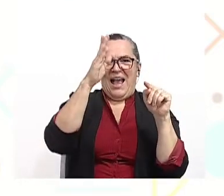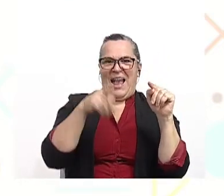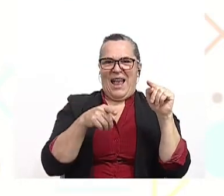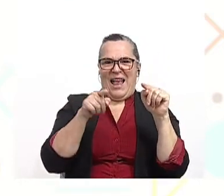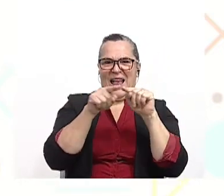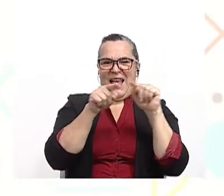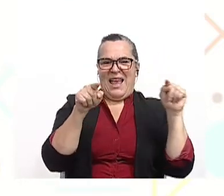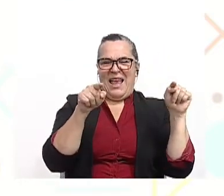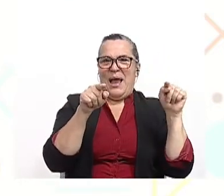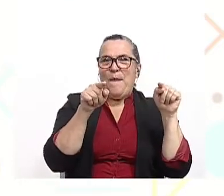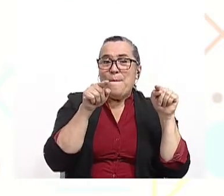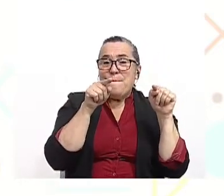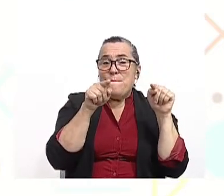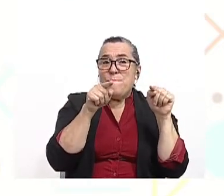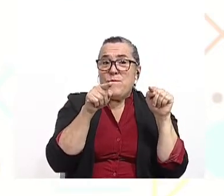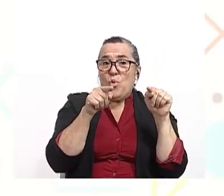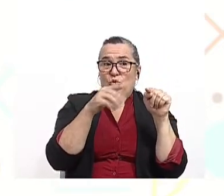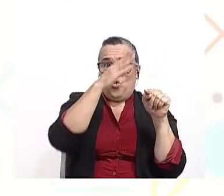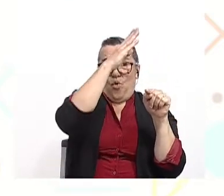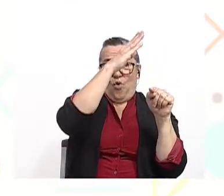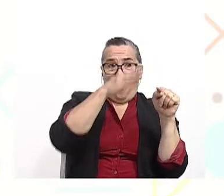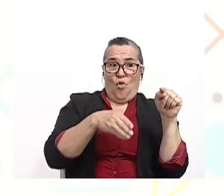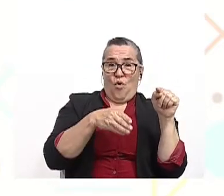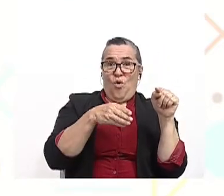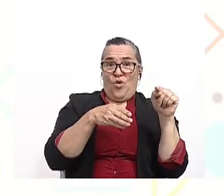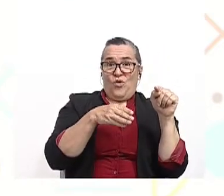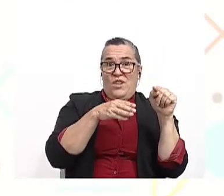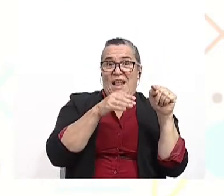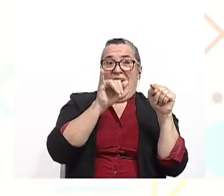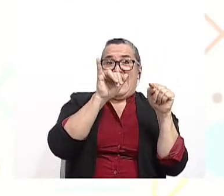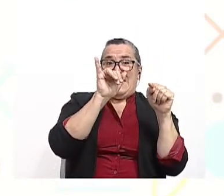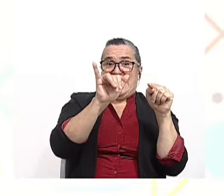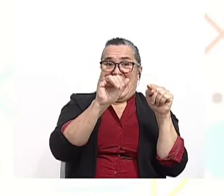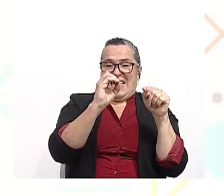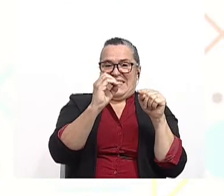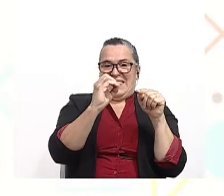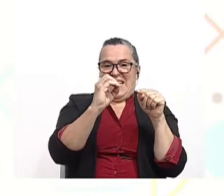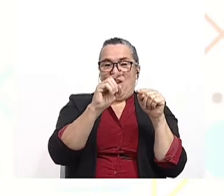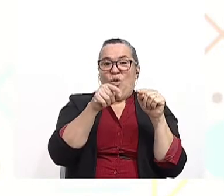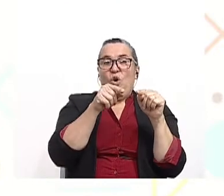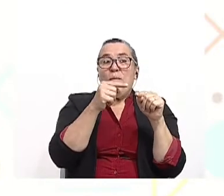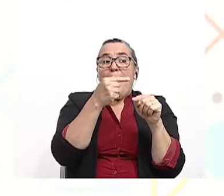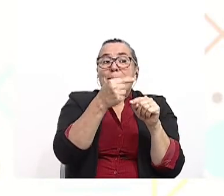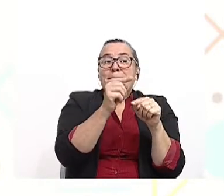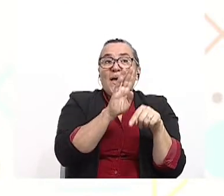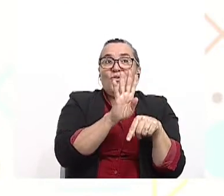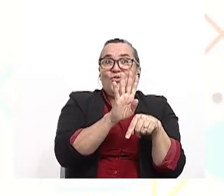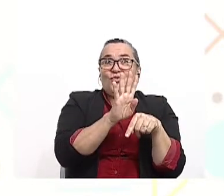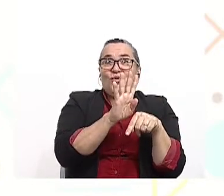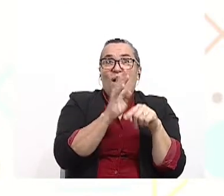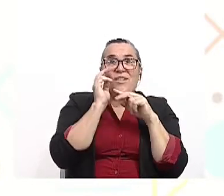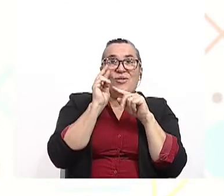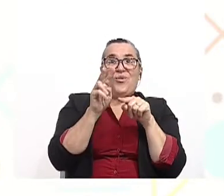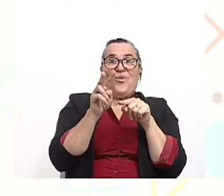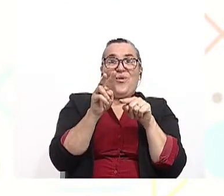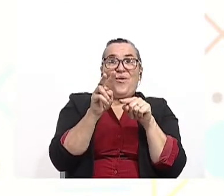la recta corta el eje Y es 0, menos 4. Entonces,